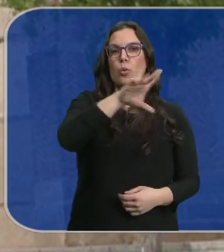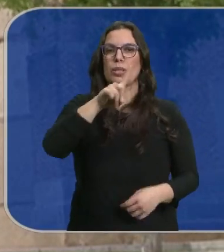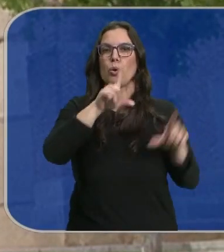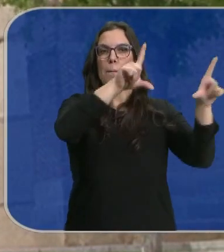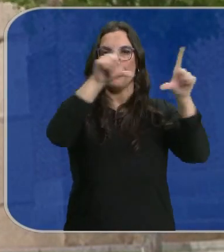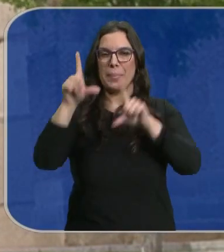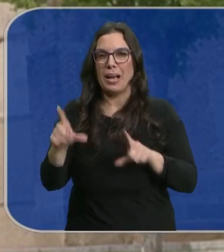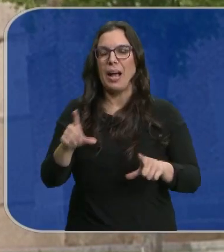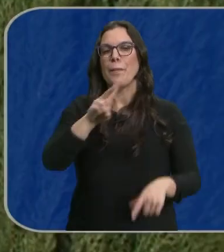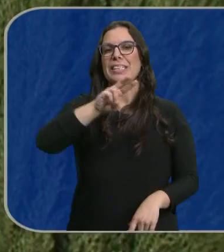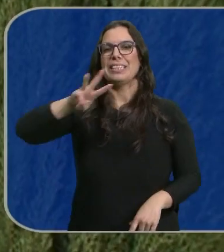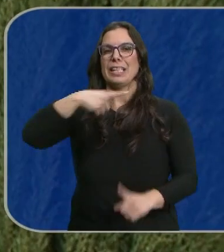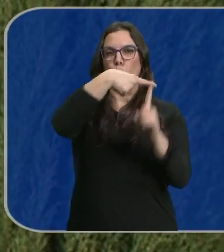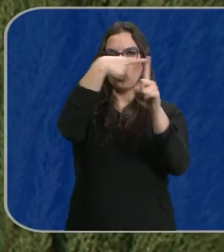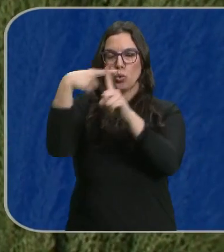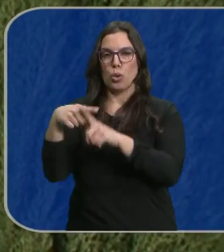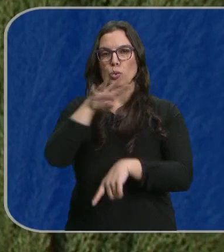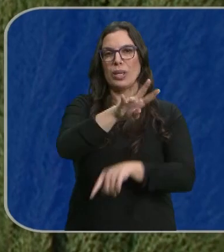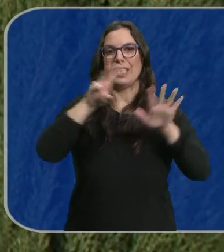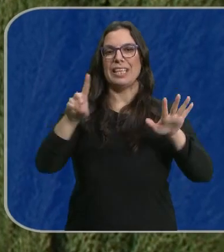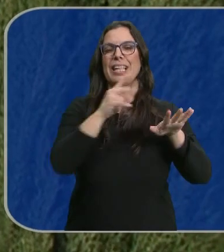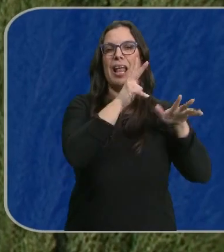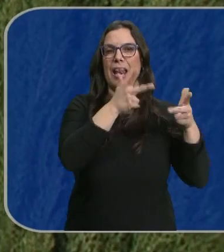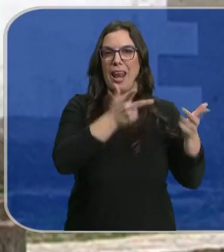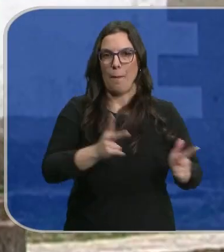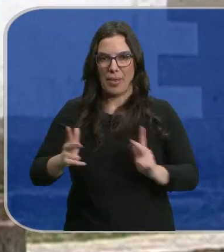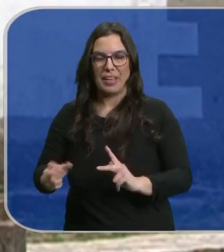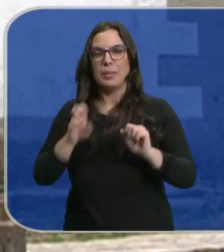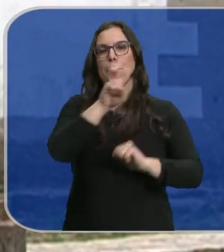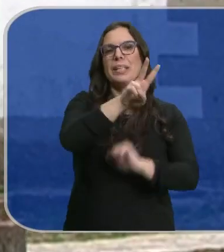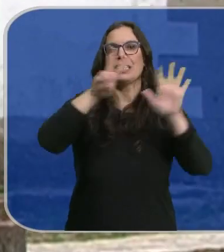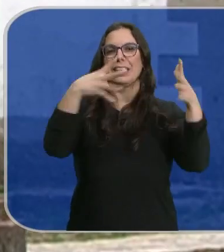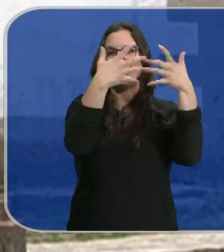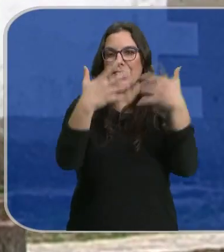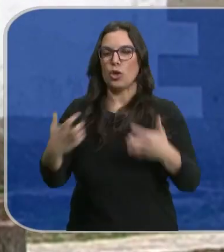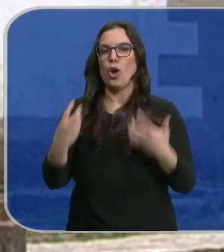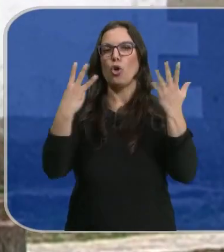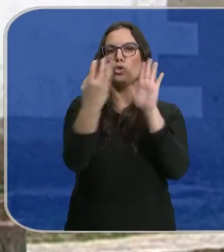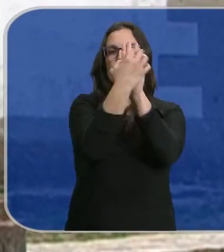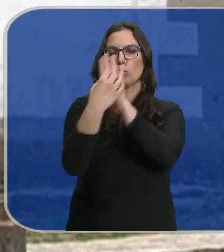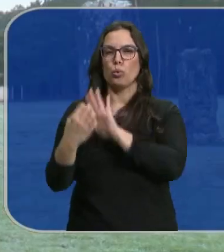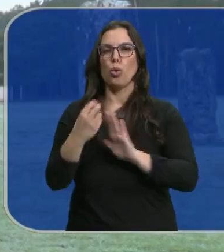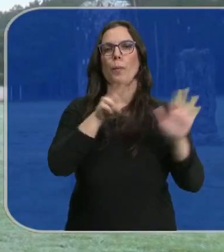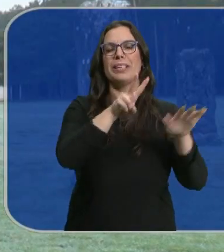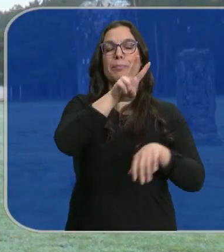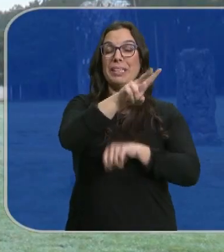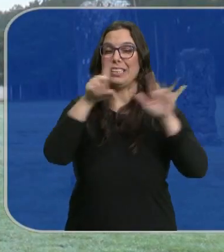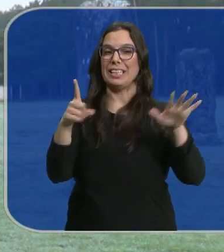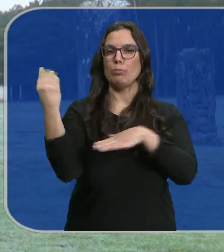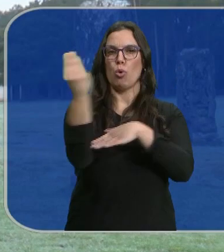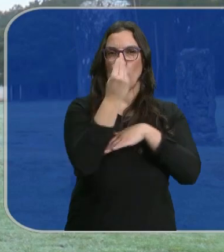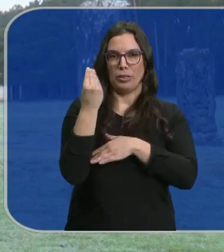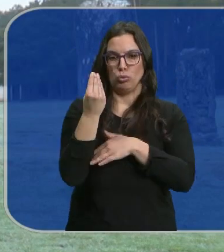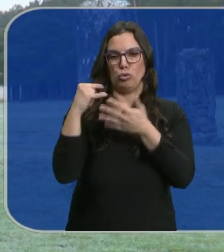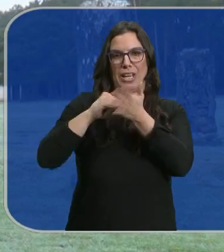placas, 23 cruces, 47 lápidas, 27 inscripciones, 8 escudos y 26 monumentos arquitectónicos,